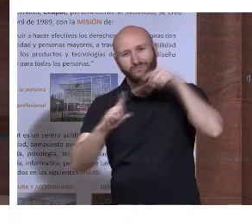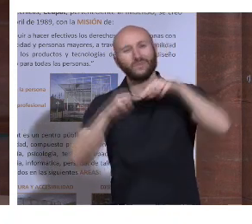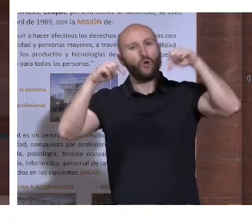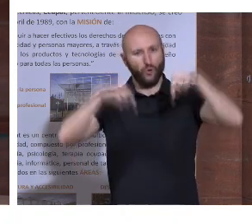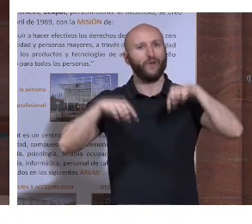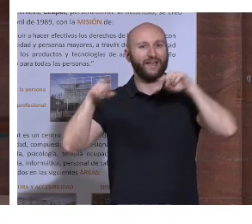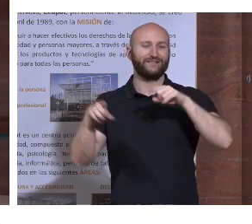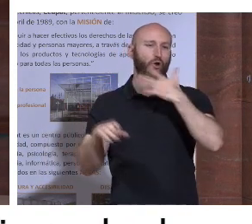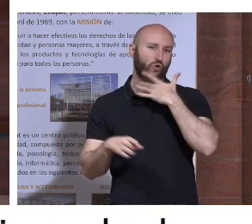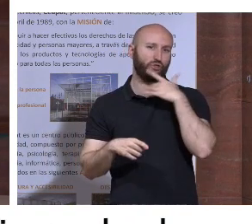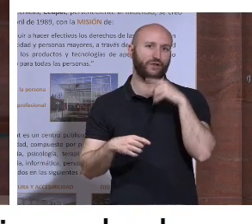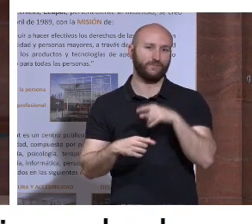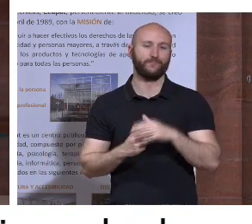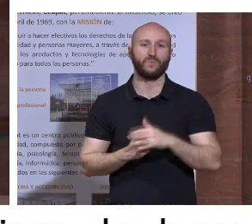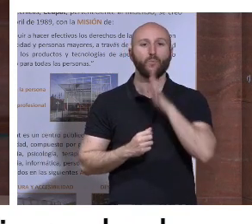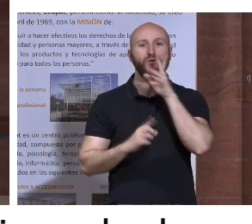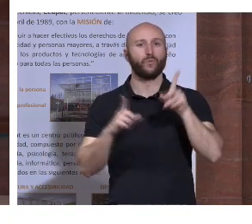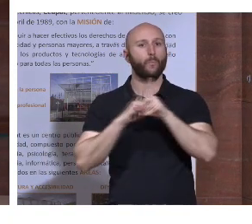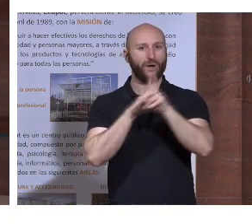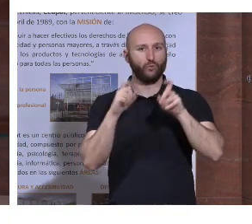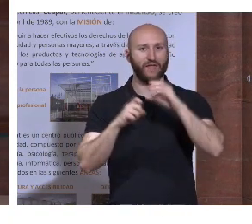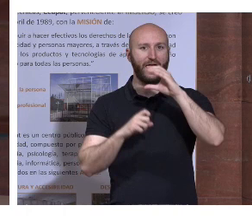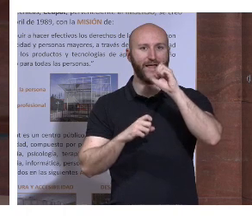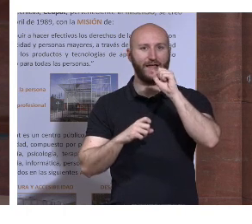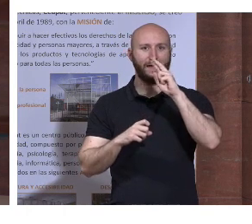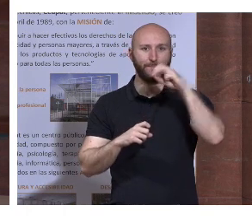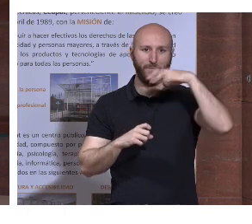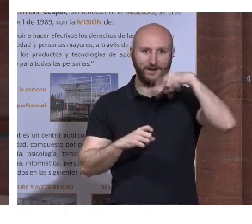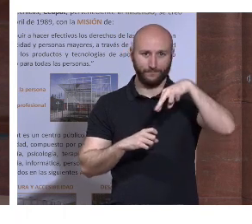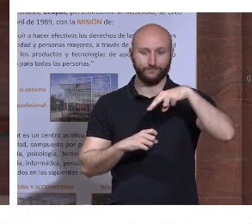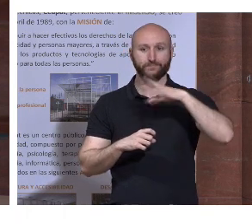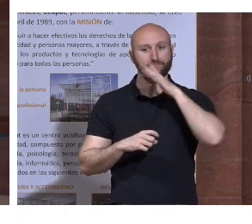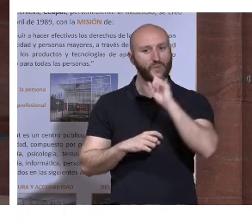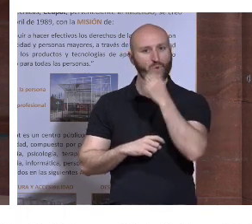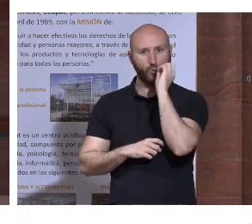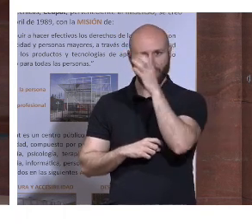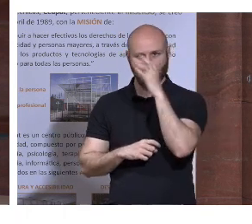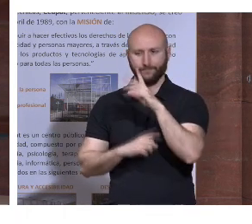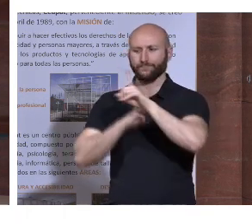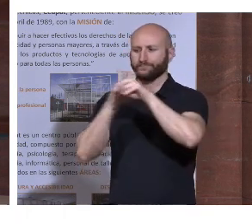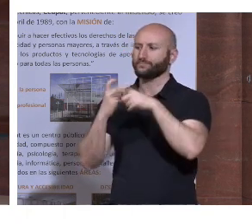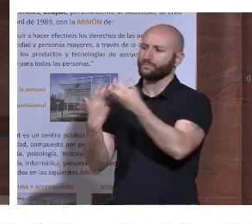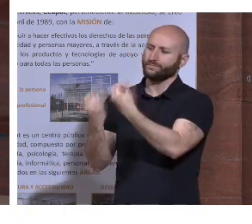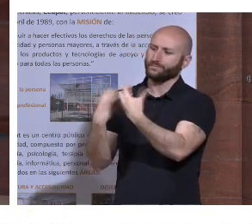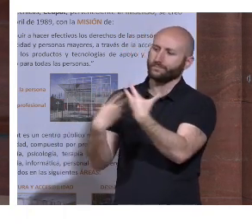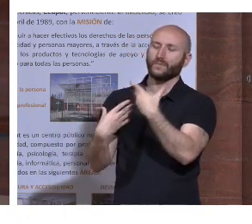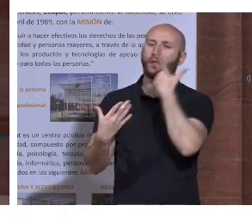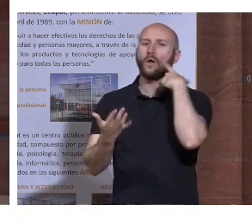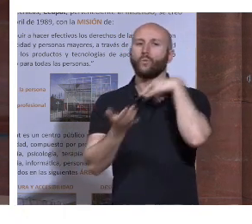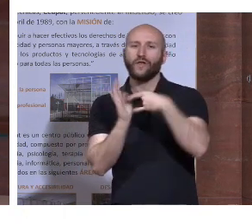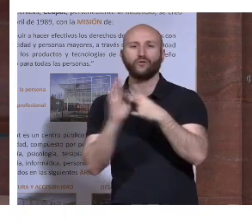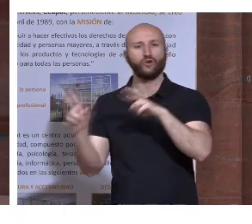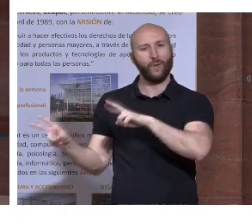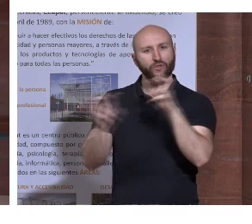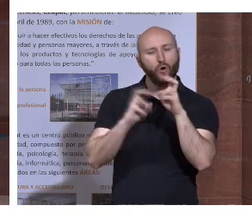es ese. Por lo tanto, mi pregunta a Carmen, que es la primera ponente. Háblanos de aquellos proyectos